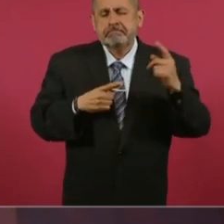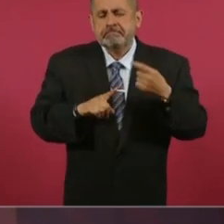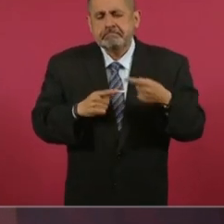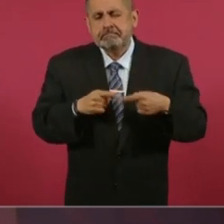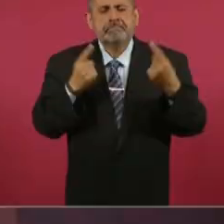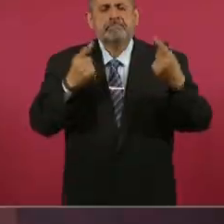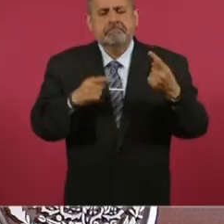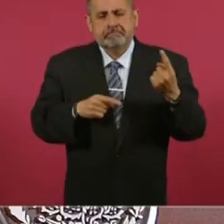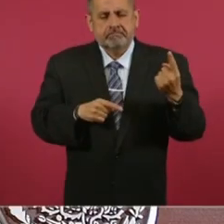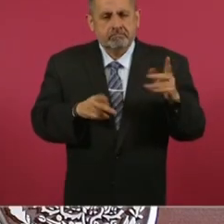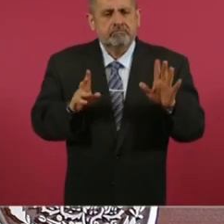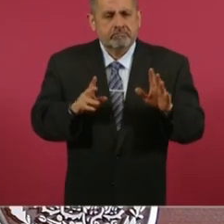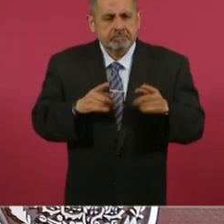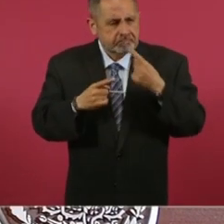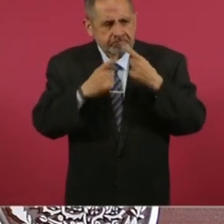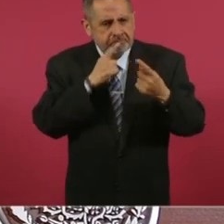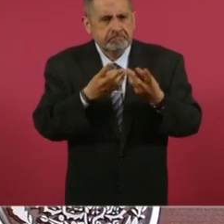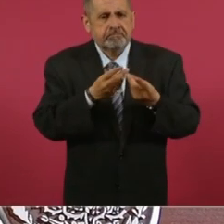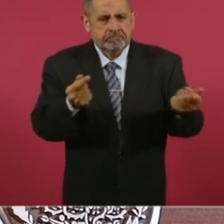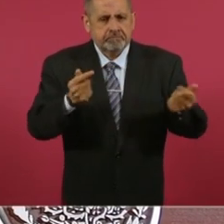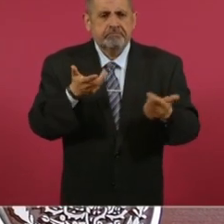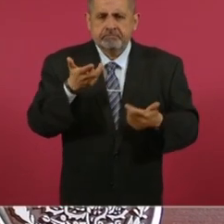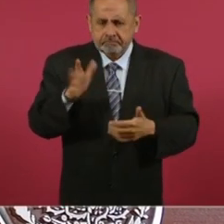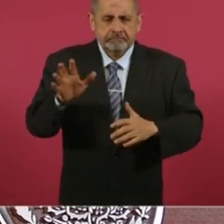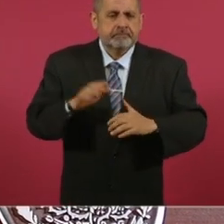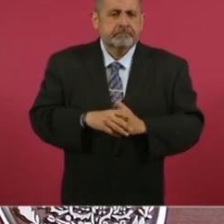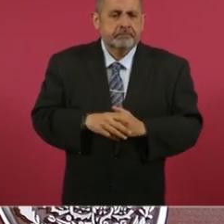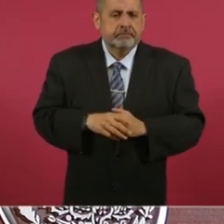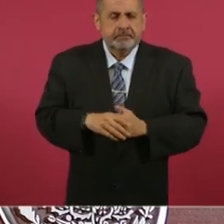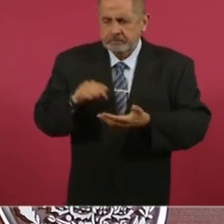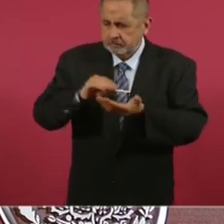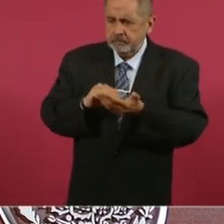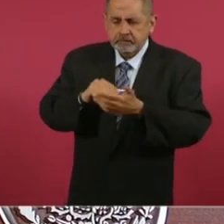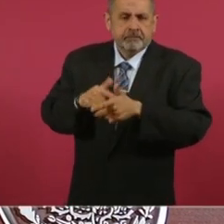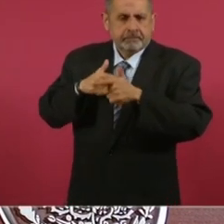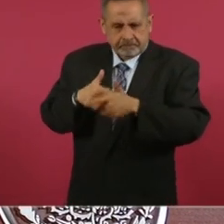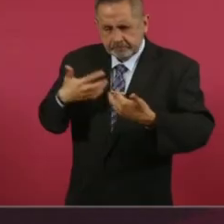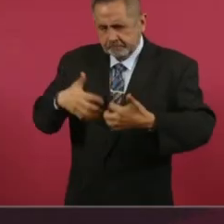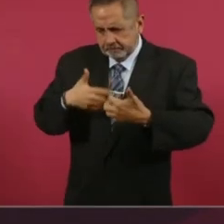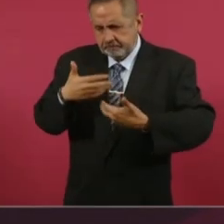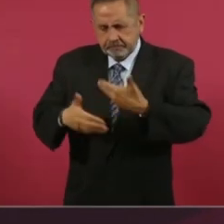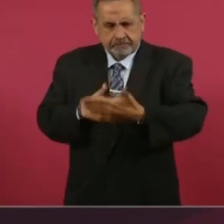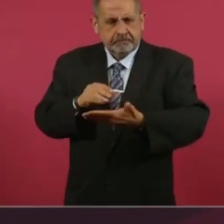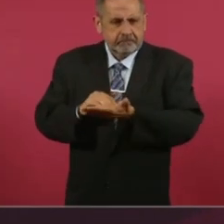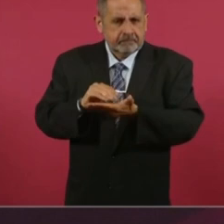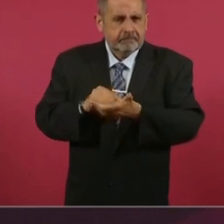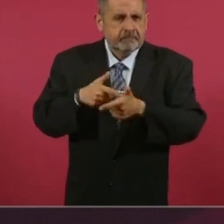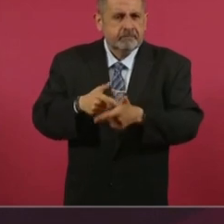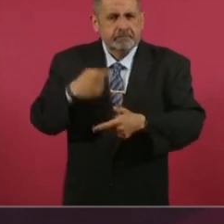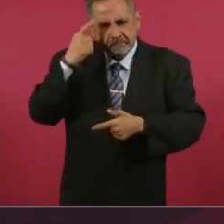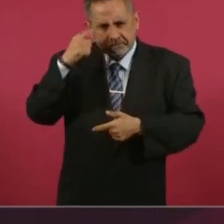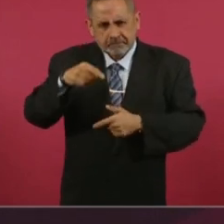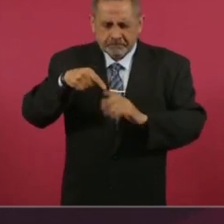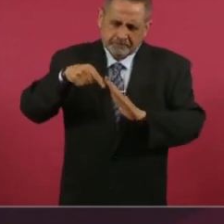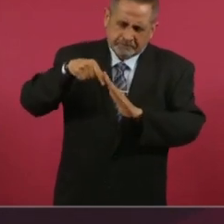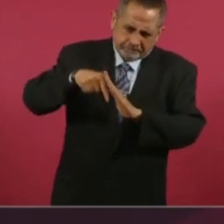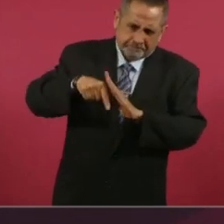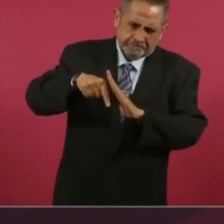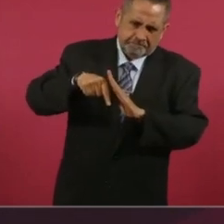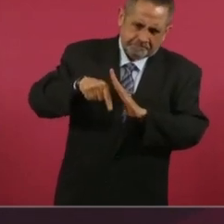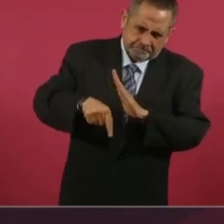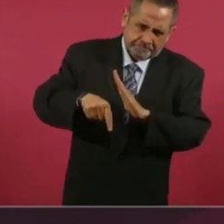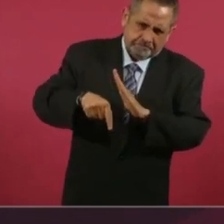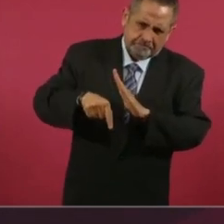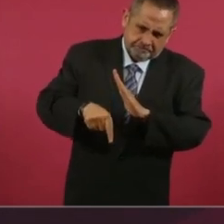empresas, pero ya se resolvió el problema y se sigue trabajando para bajar